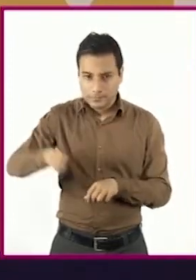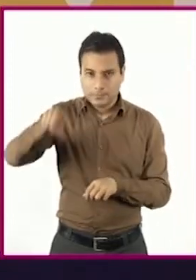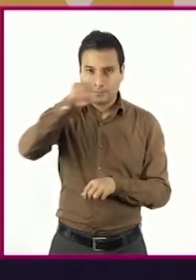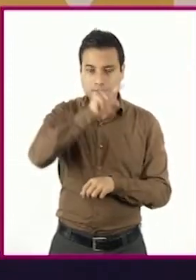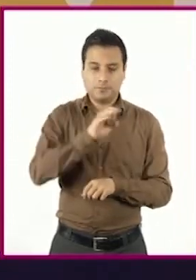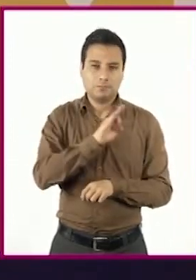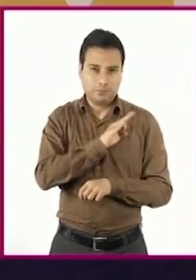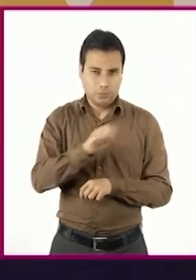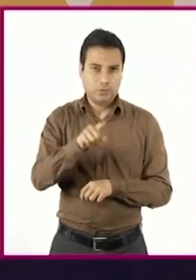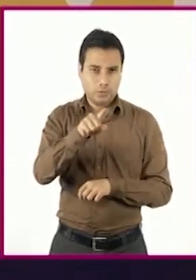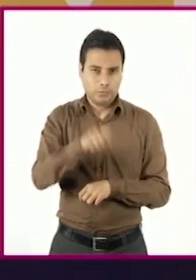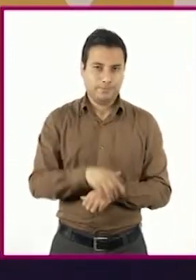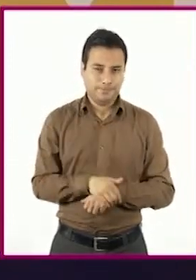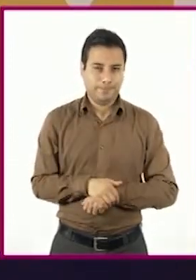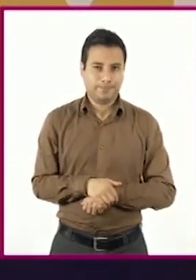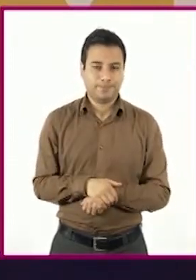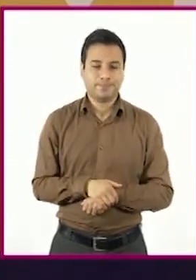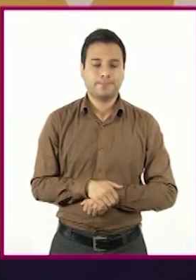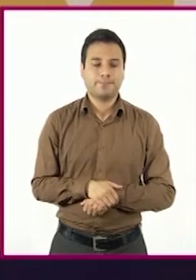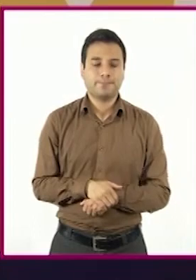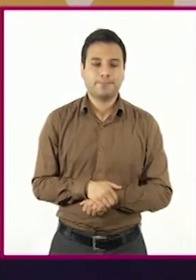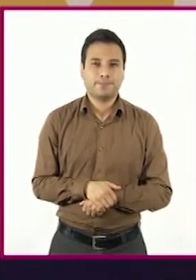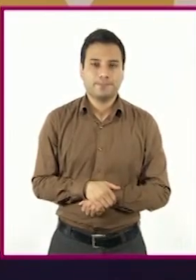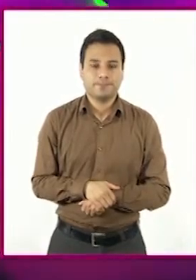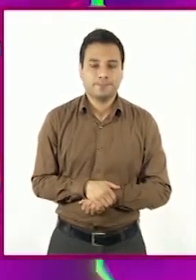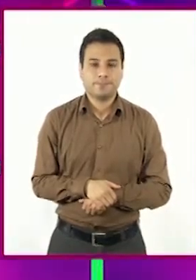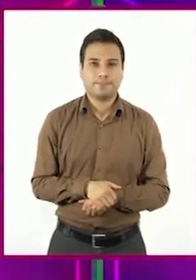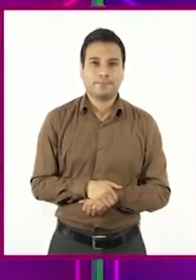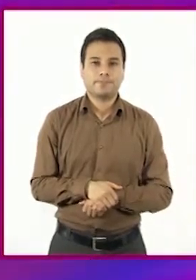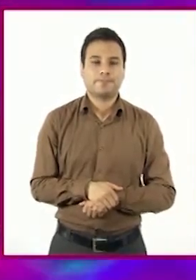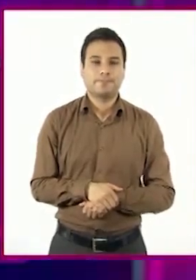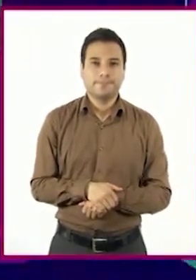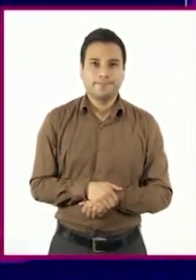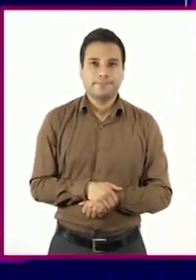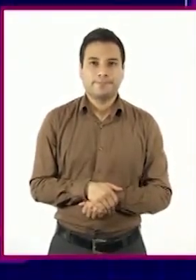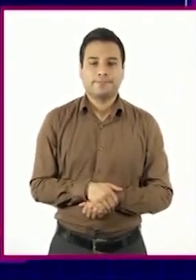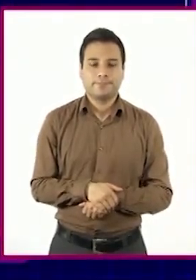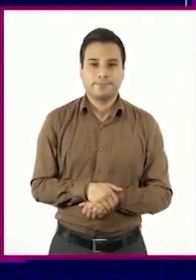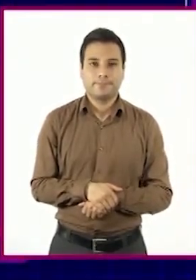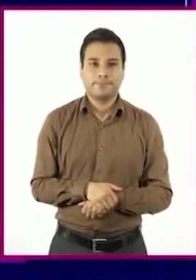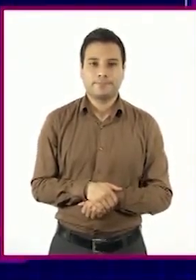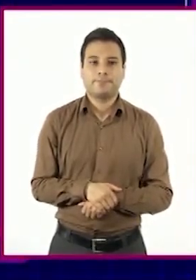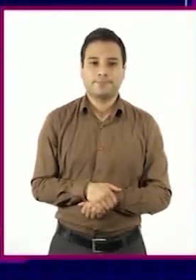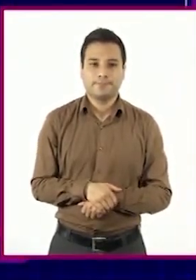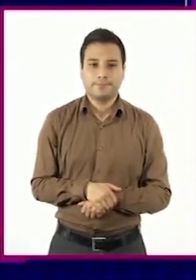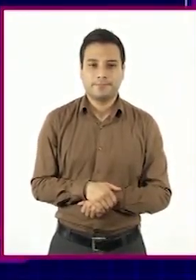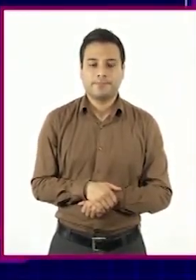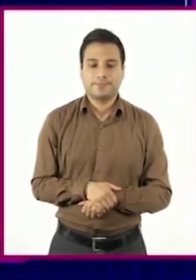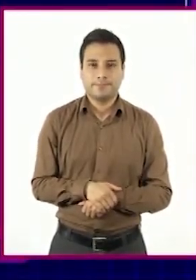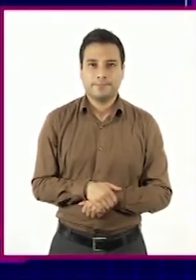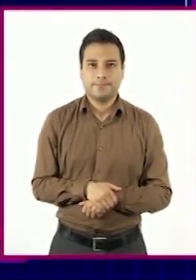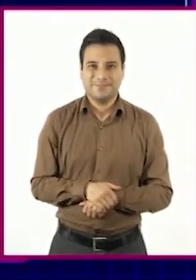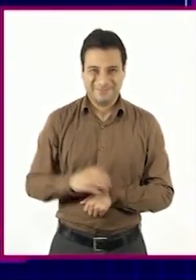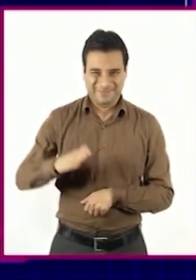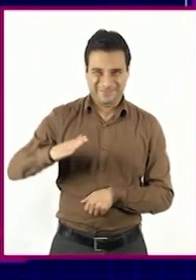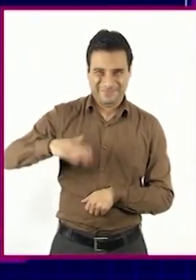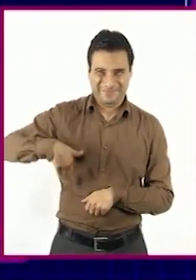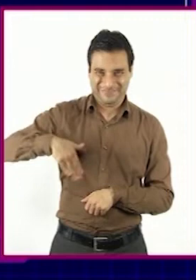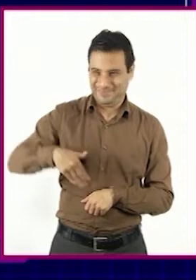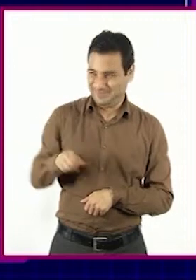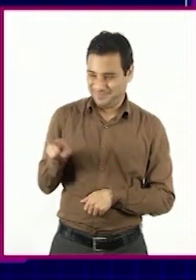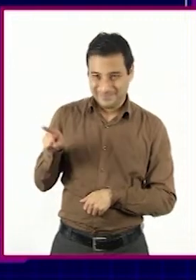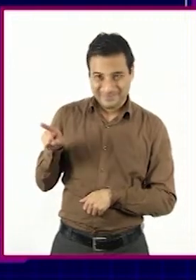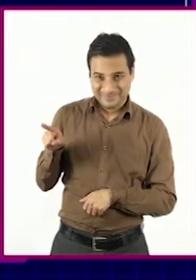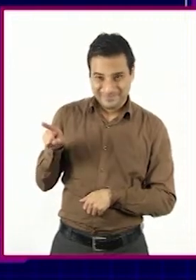a las alumnas y a los alumnos del grupo tercero D. Al sustituir los valores en la expresión sector